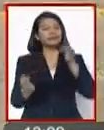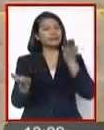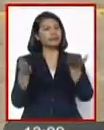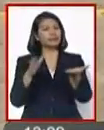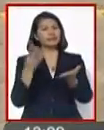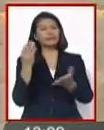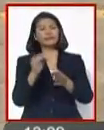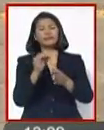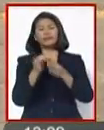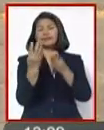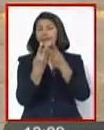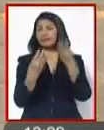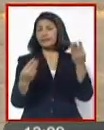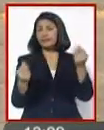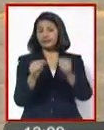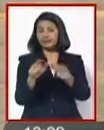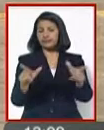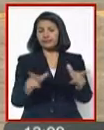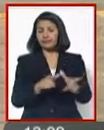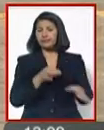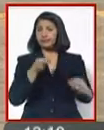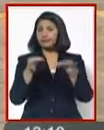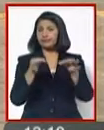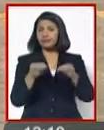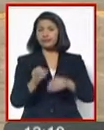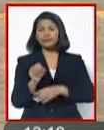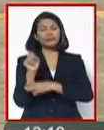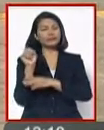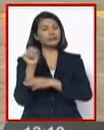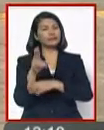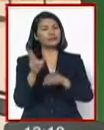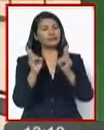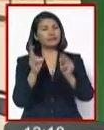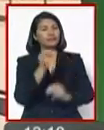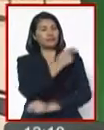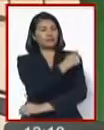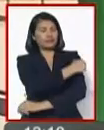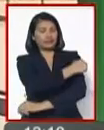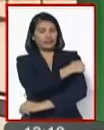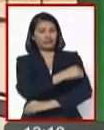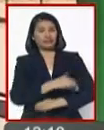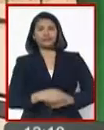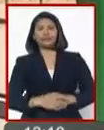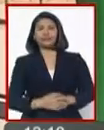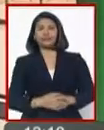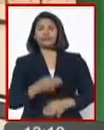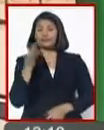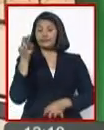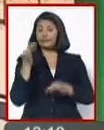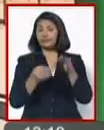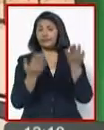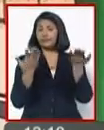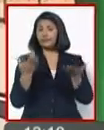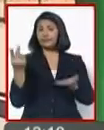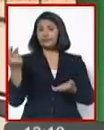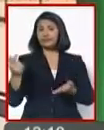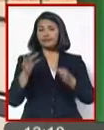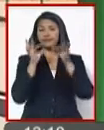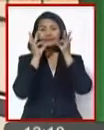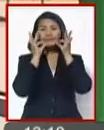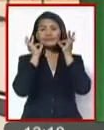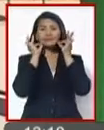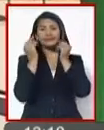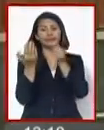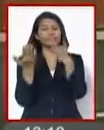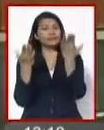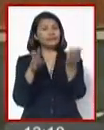o ha desaparecido del hogar debe comunicarse al centro de salud más cercano a su domicilio. Pero si hay un perro o gato que